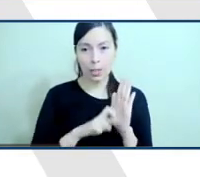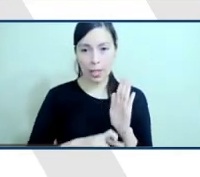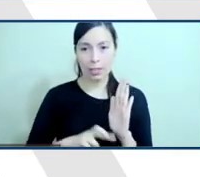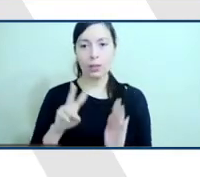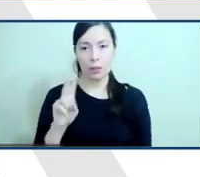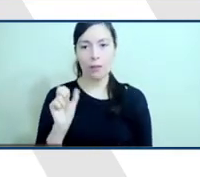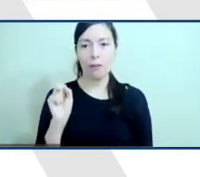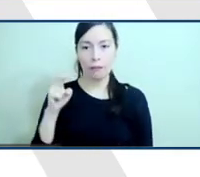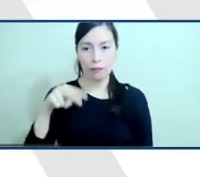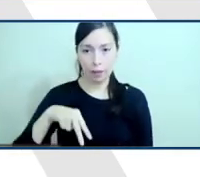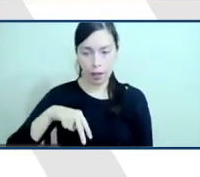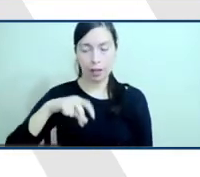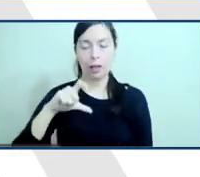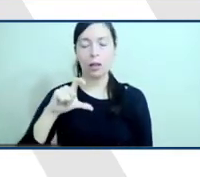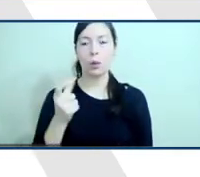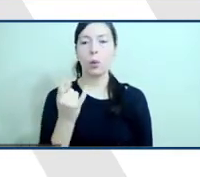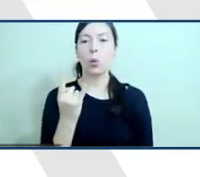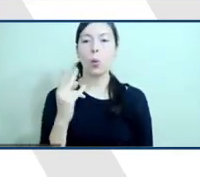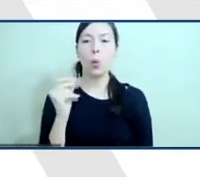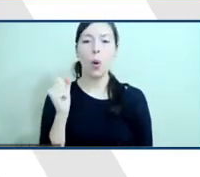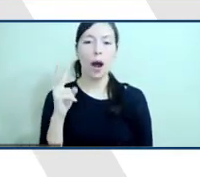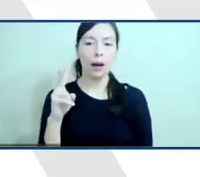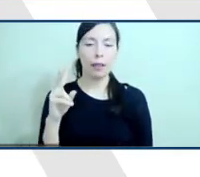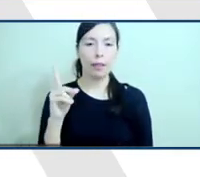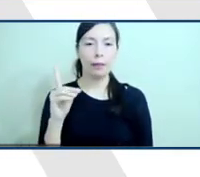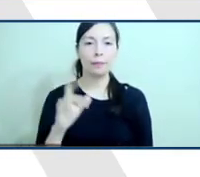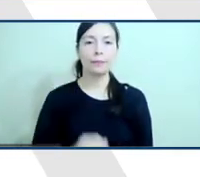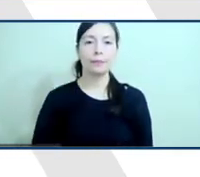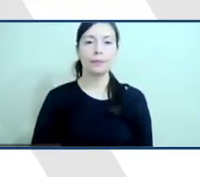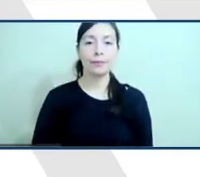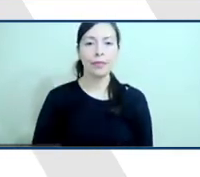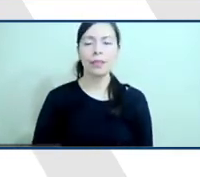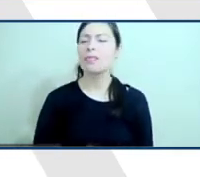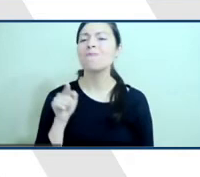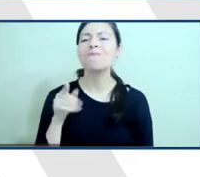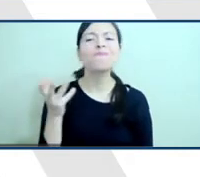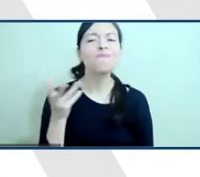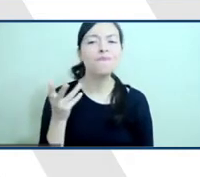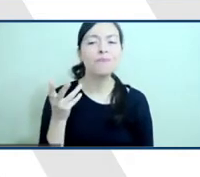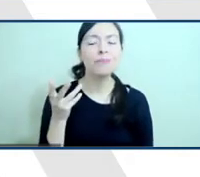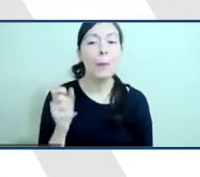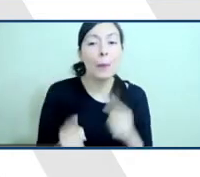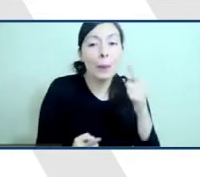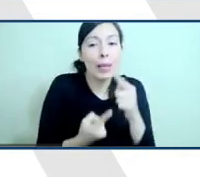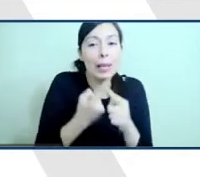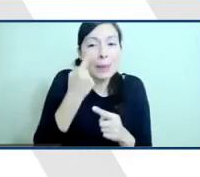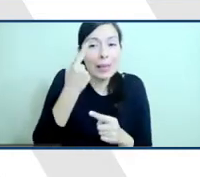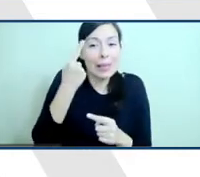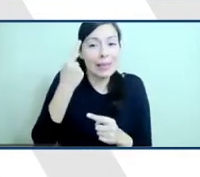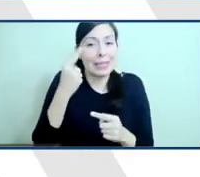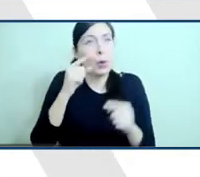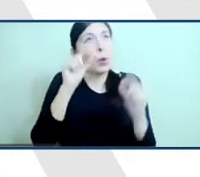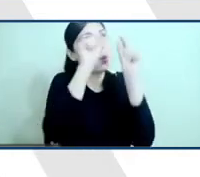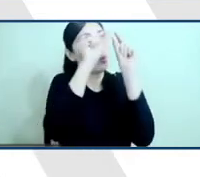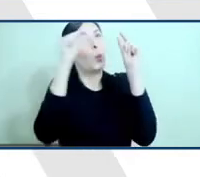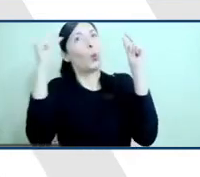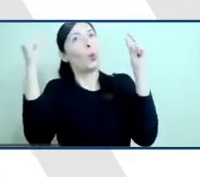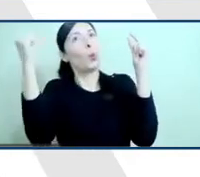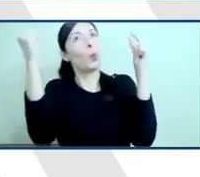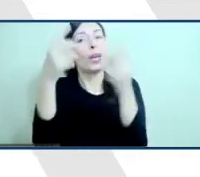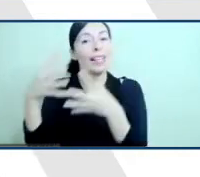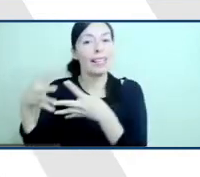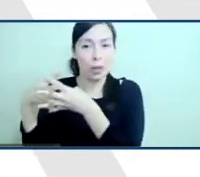tal. Vanguard iba a ser el primer satélite estadounidense, el Vanguard 1. Y ellos lo que